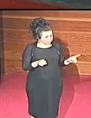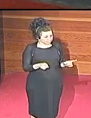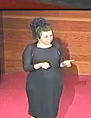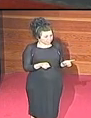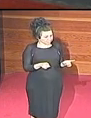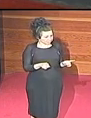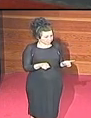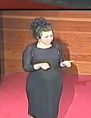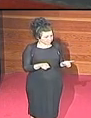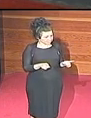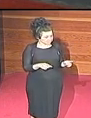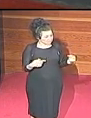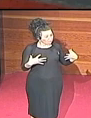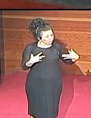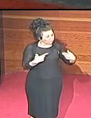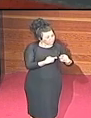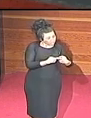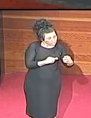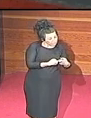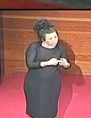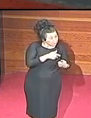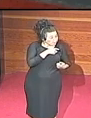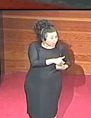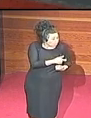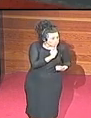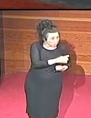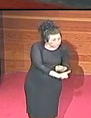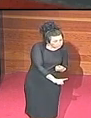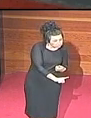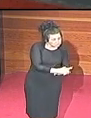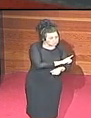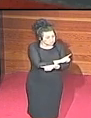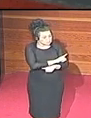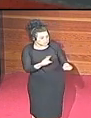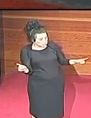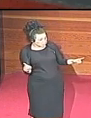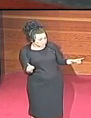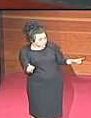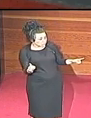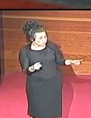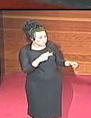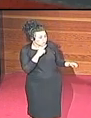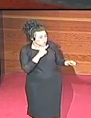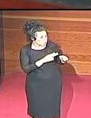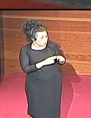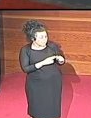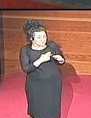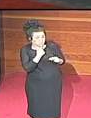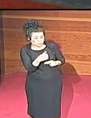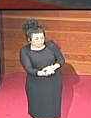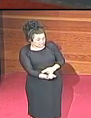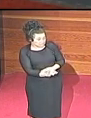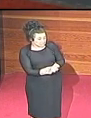No pronuncies la palabra guerra, tampoco llames por su nombre a Alexei Navalny, no digas la